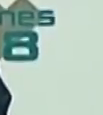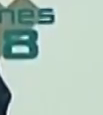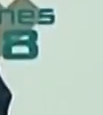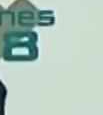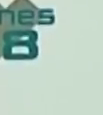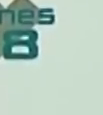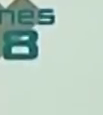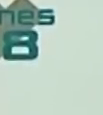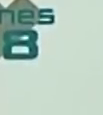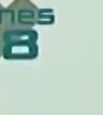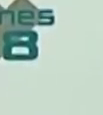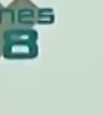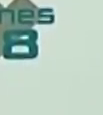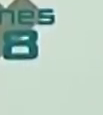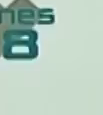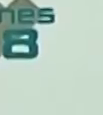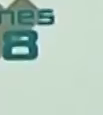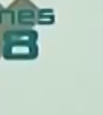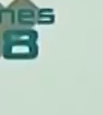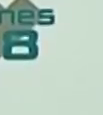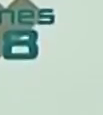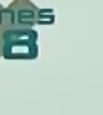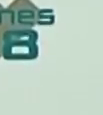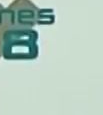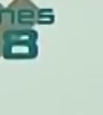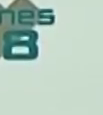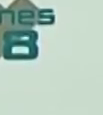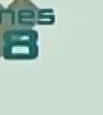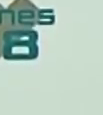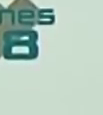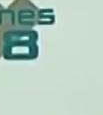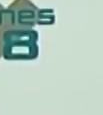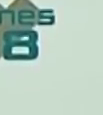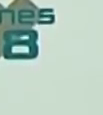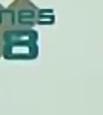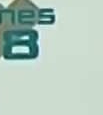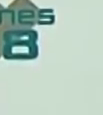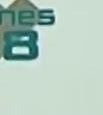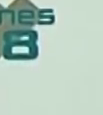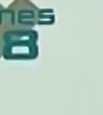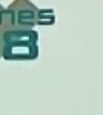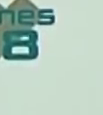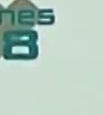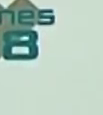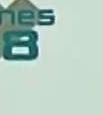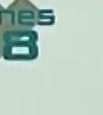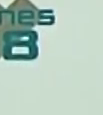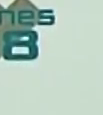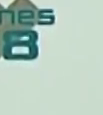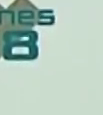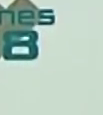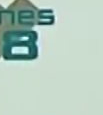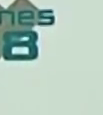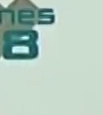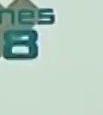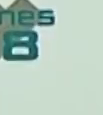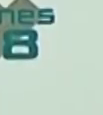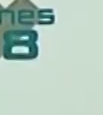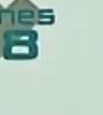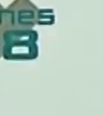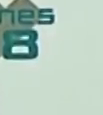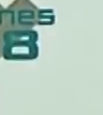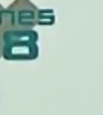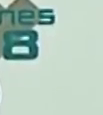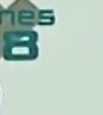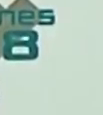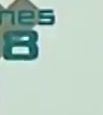la oposición dependiente de los intereses gringos, la oposición